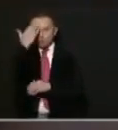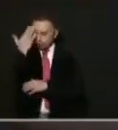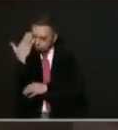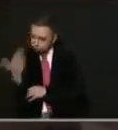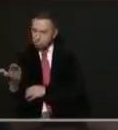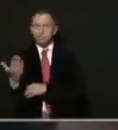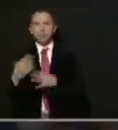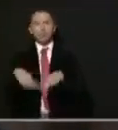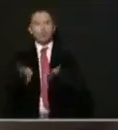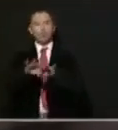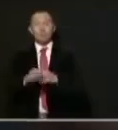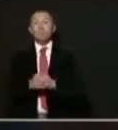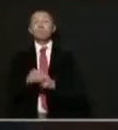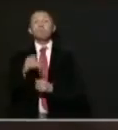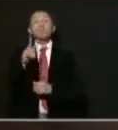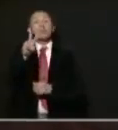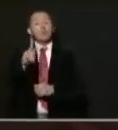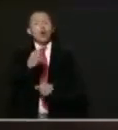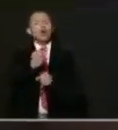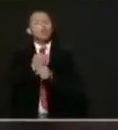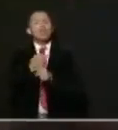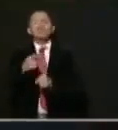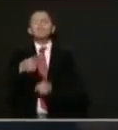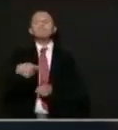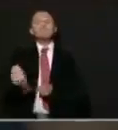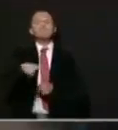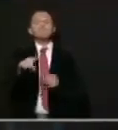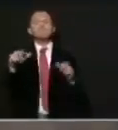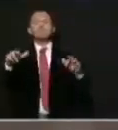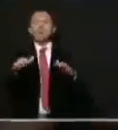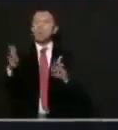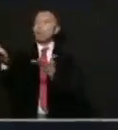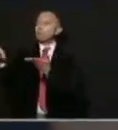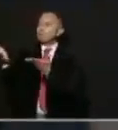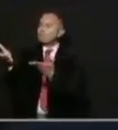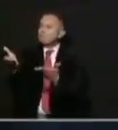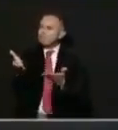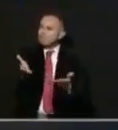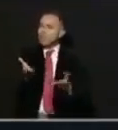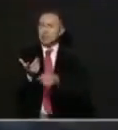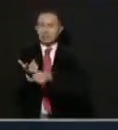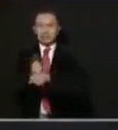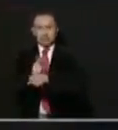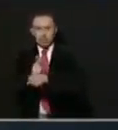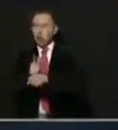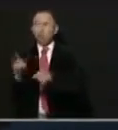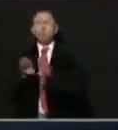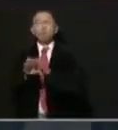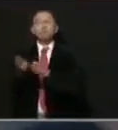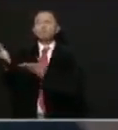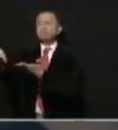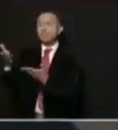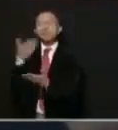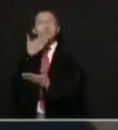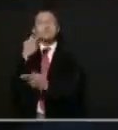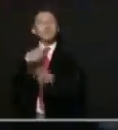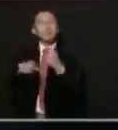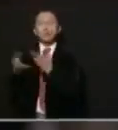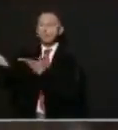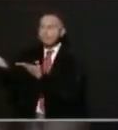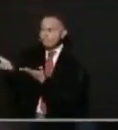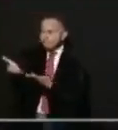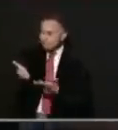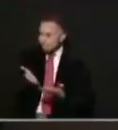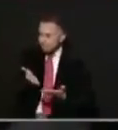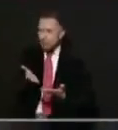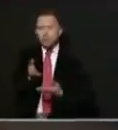un evento es un momento de recepción del licenciado Andrés Manuel López Obrador. Recepción. De recepción. Ok. Y esto es... Eso no